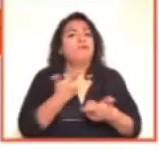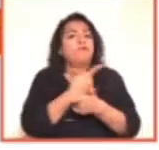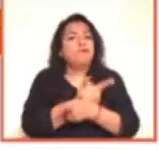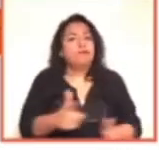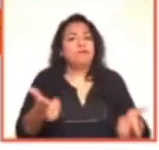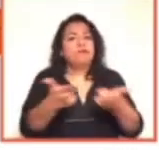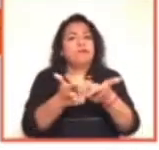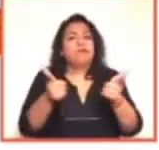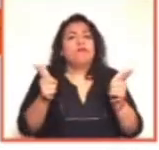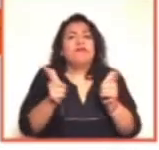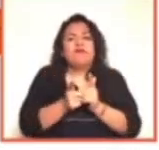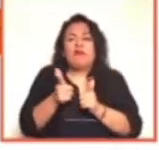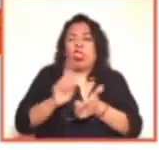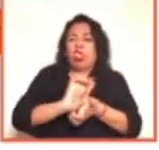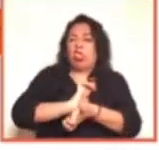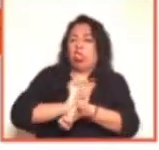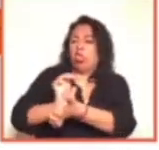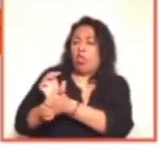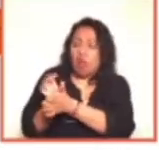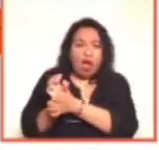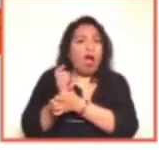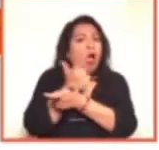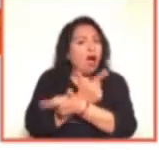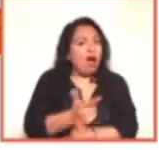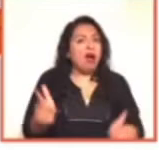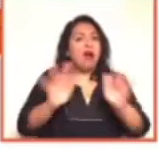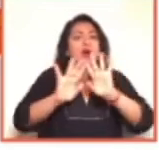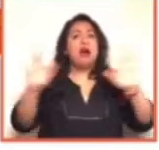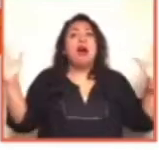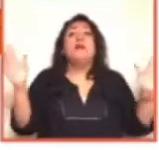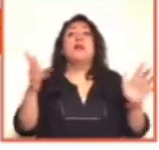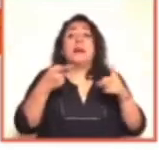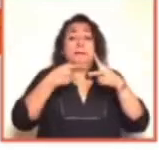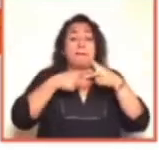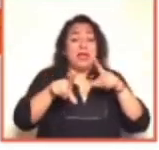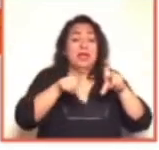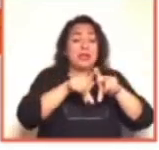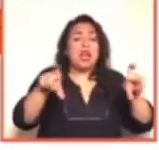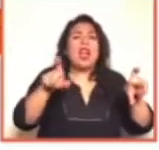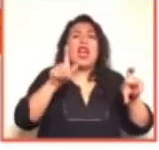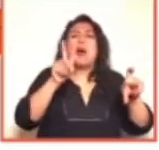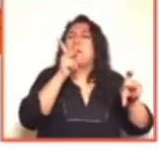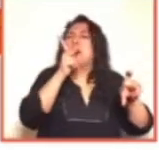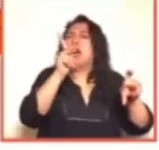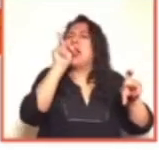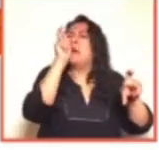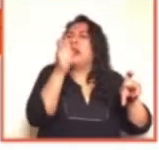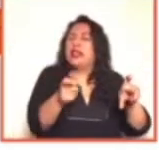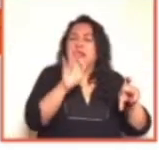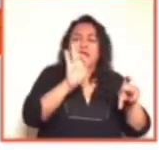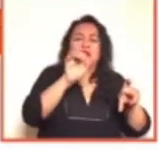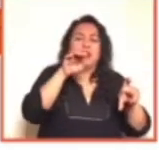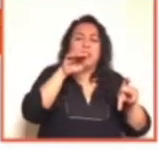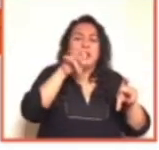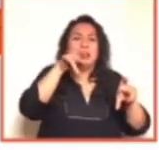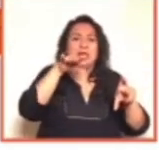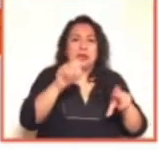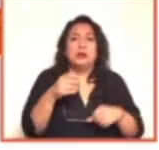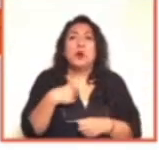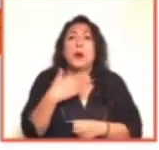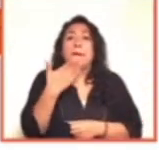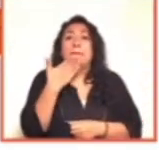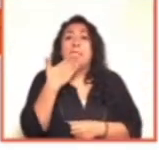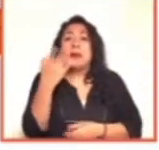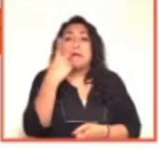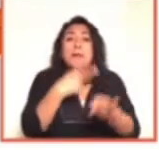más desfavorecidos, inicia el texto respondiendo qué significa el feminismo. Bienvenides, como dirían los jóvenes de hoy,